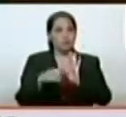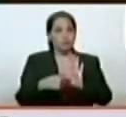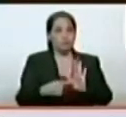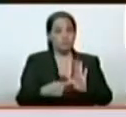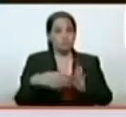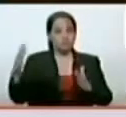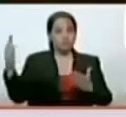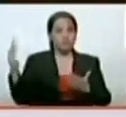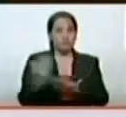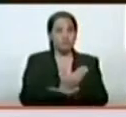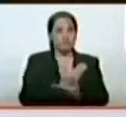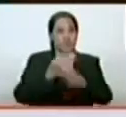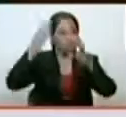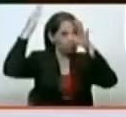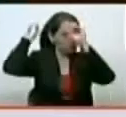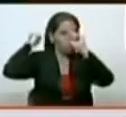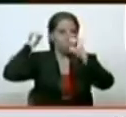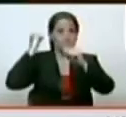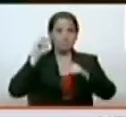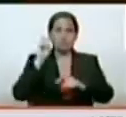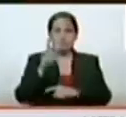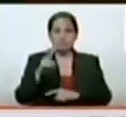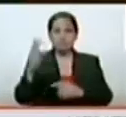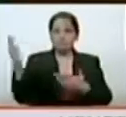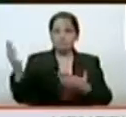inmunidad parlamentaria de los